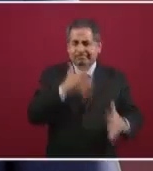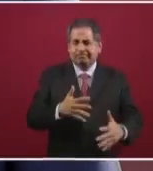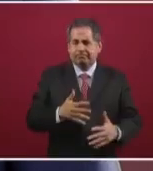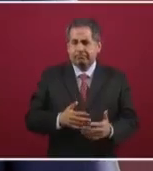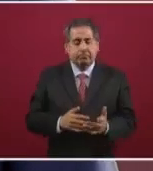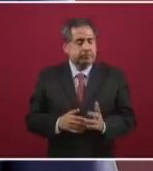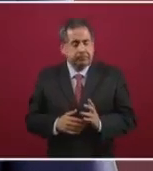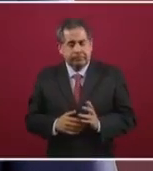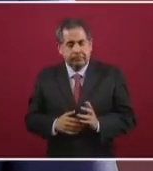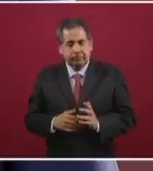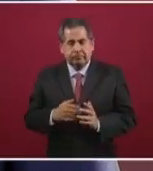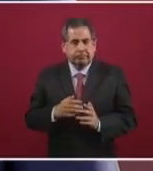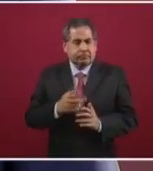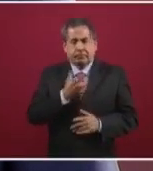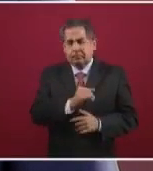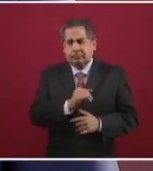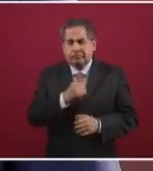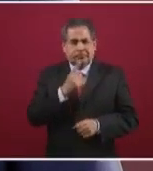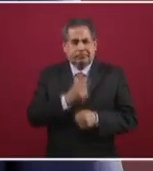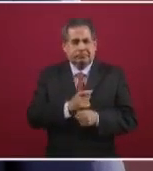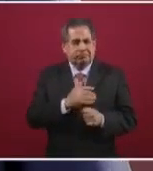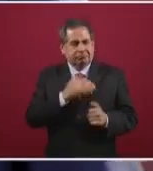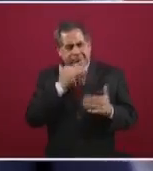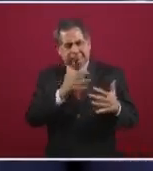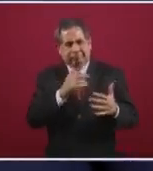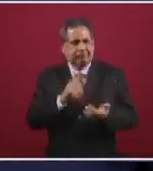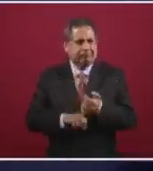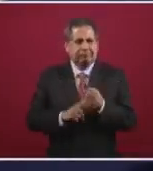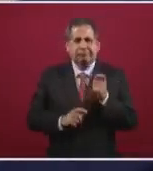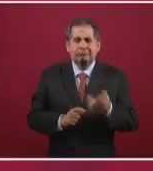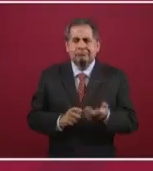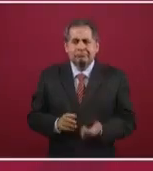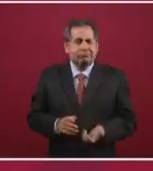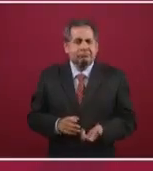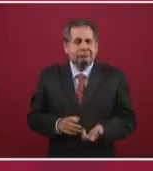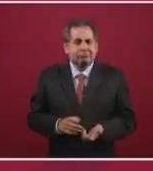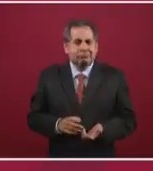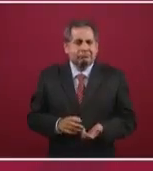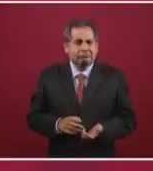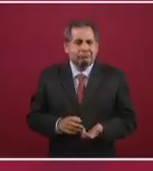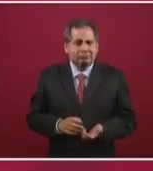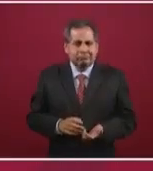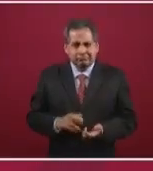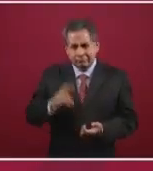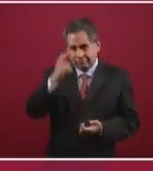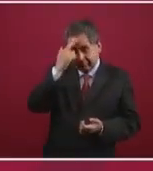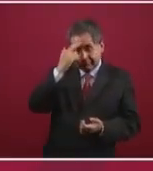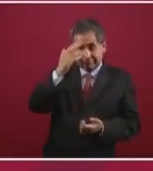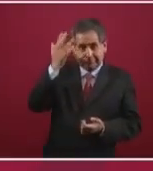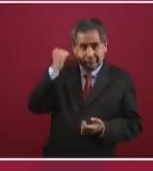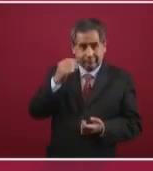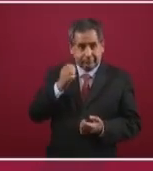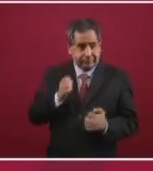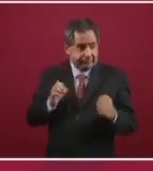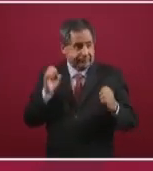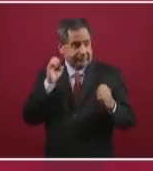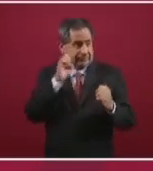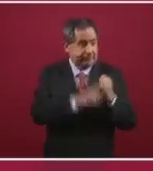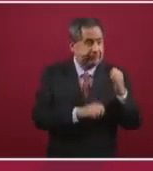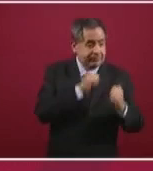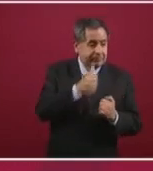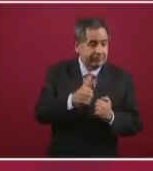que prevaleciera la máxima de que el que no tranza no